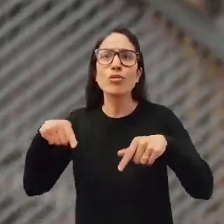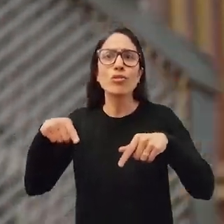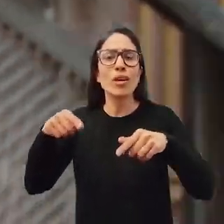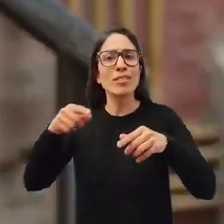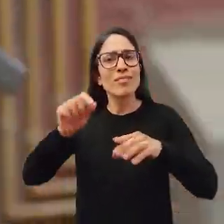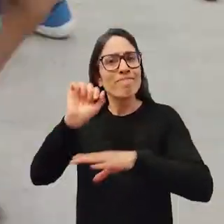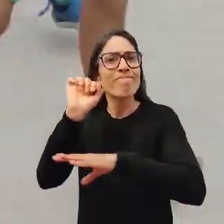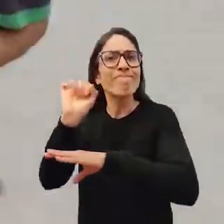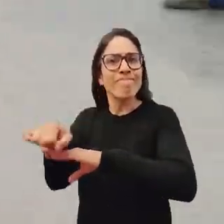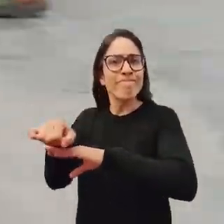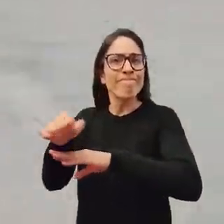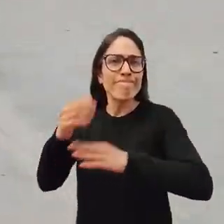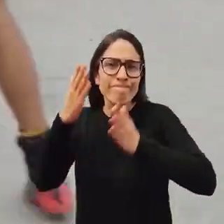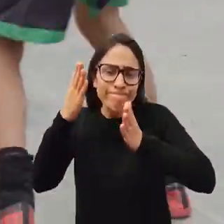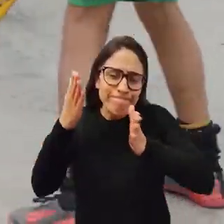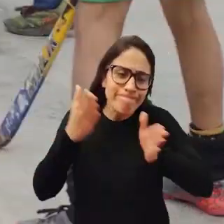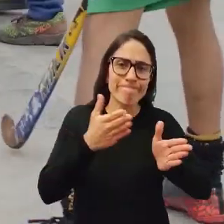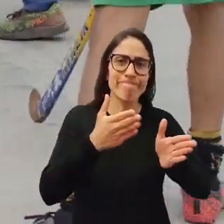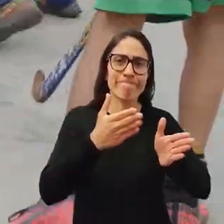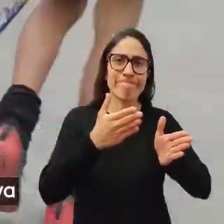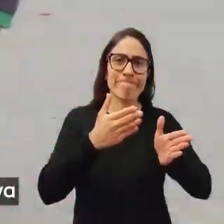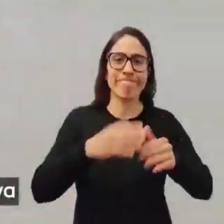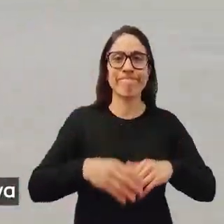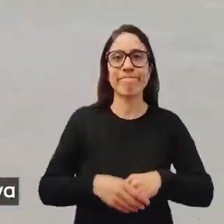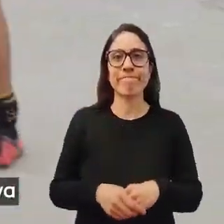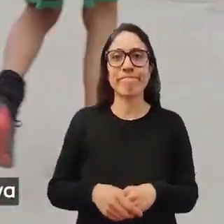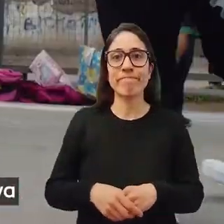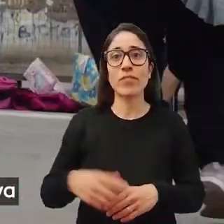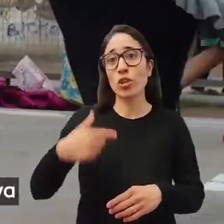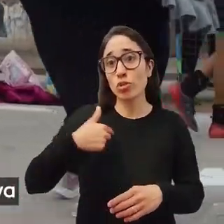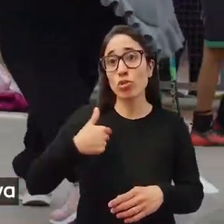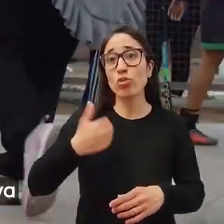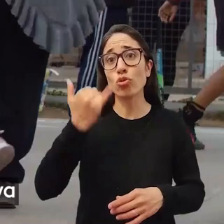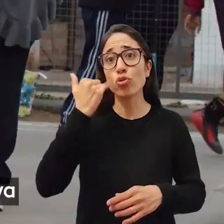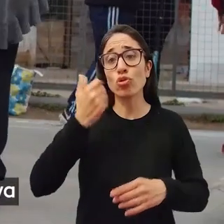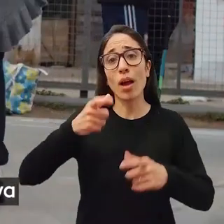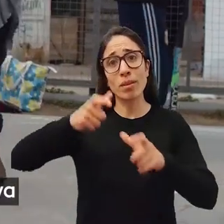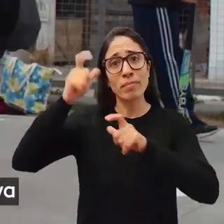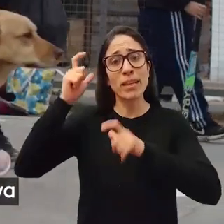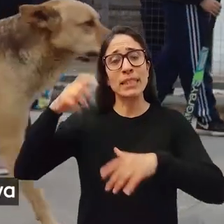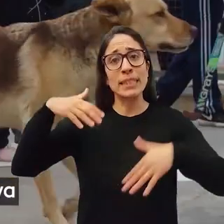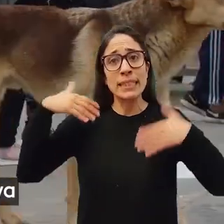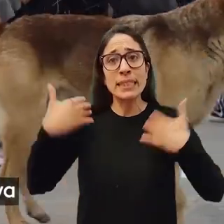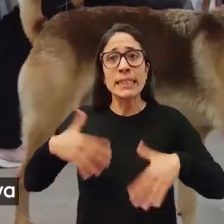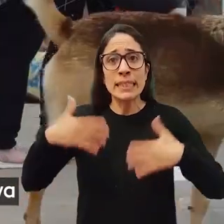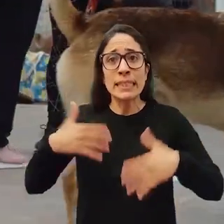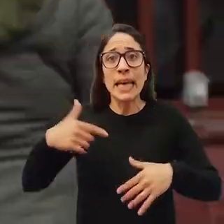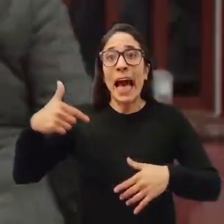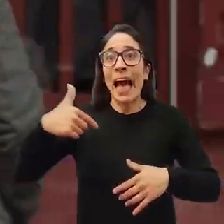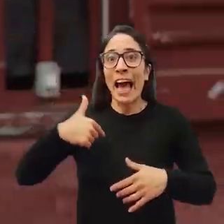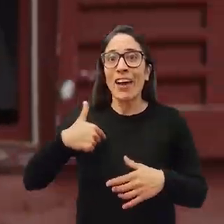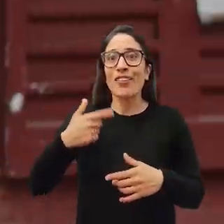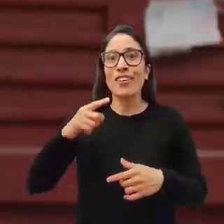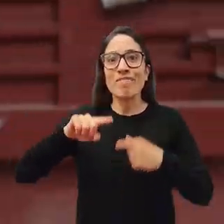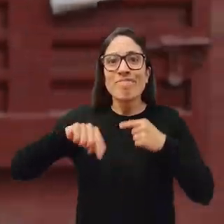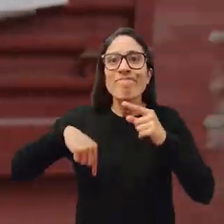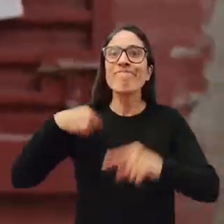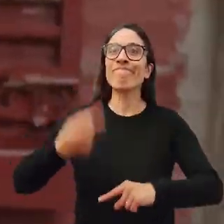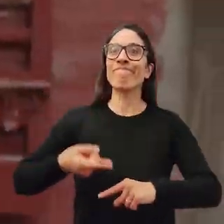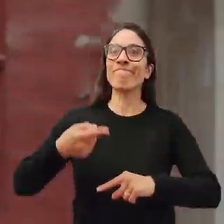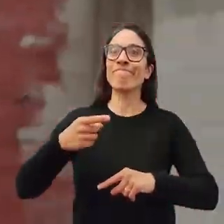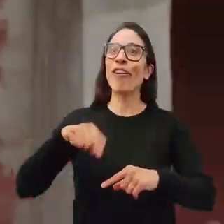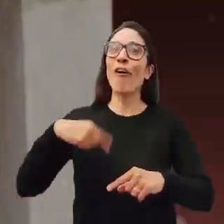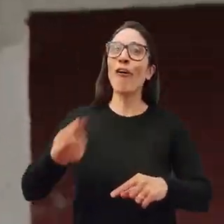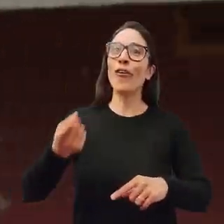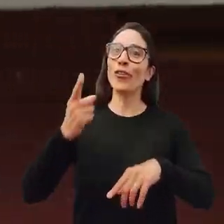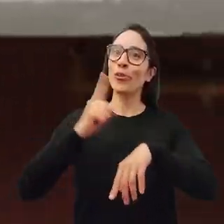pasé todas esas cosas. Y ahora ya estoy en otra etapa de mi vida que ya quiero hacer las cosas bien, las